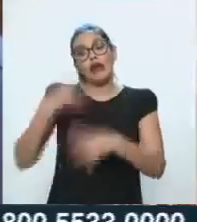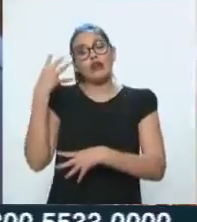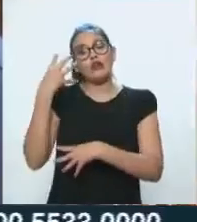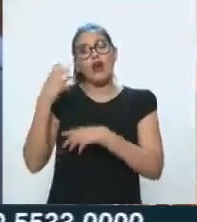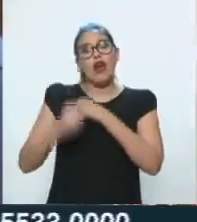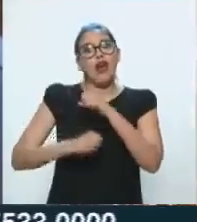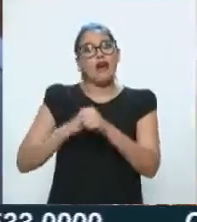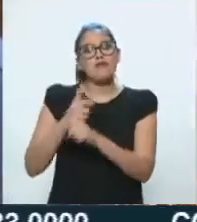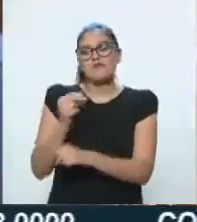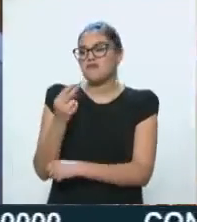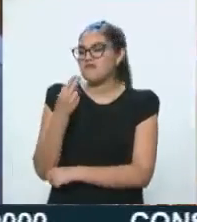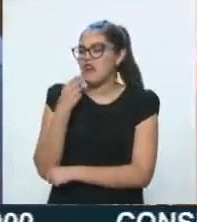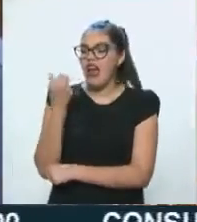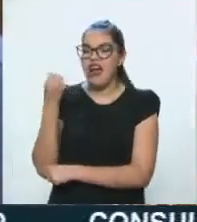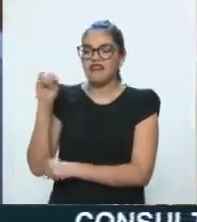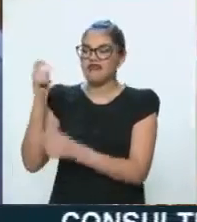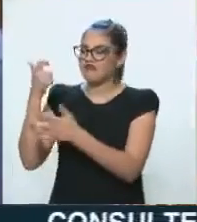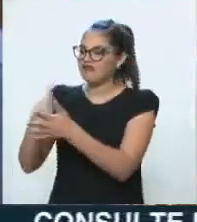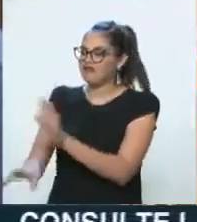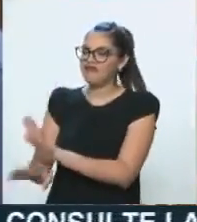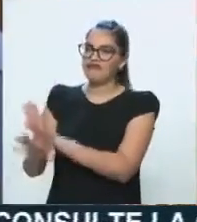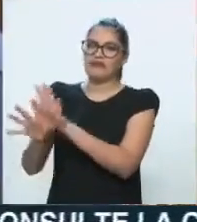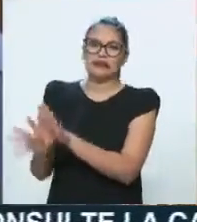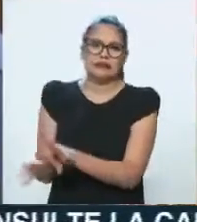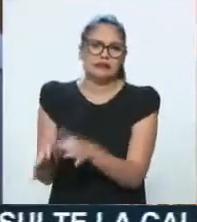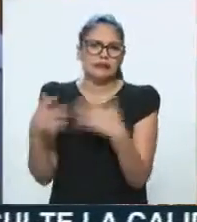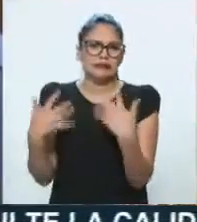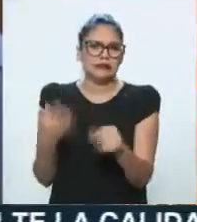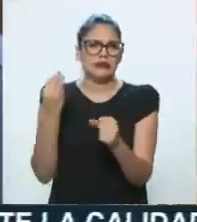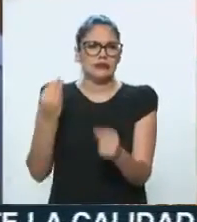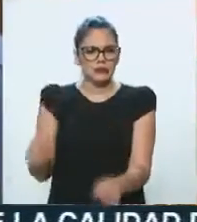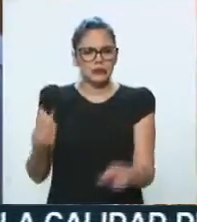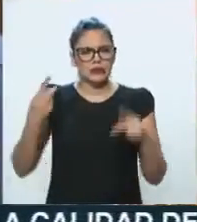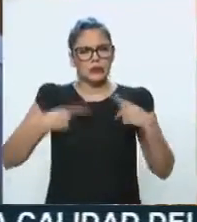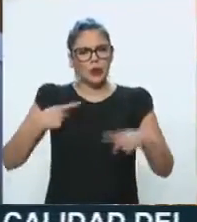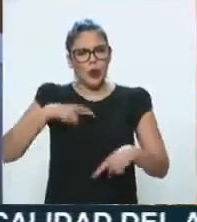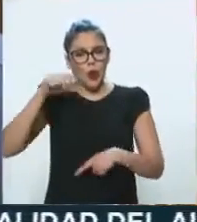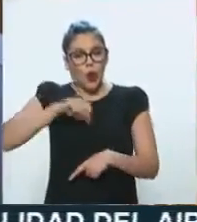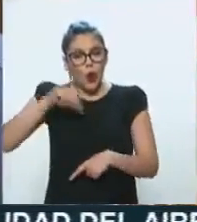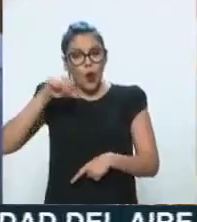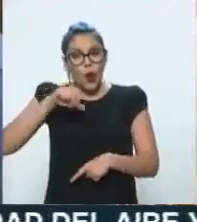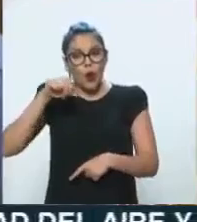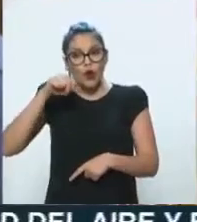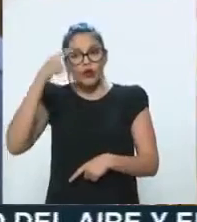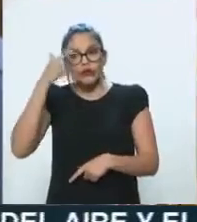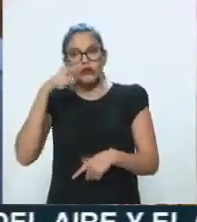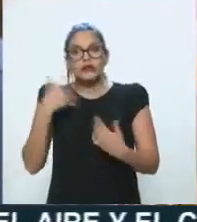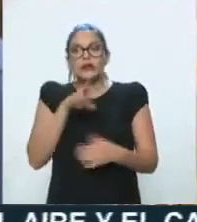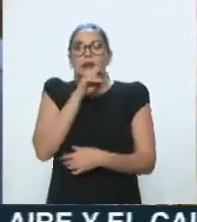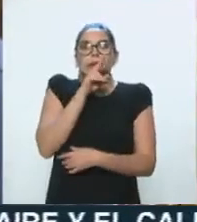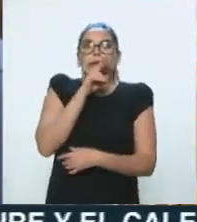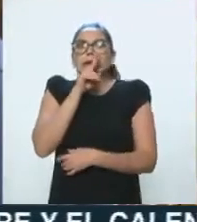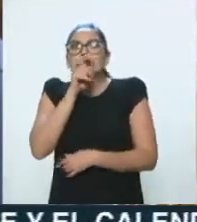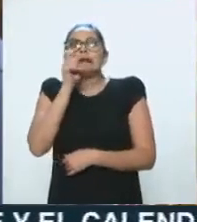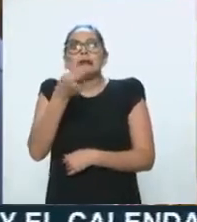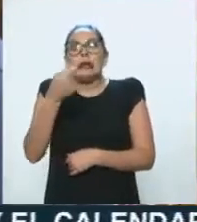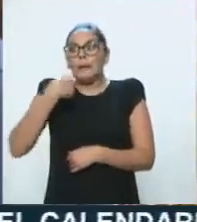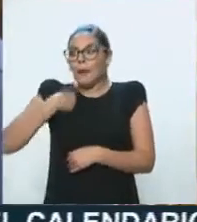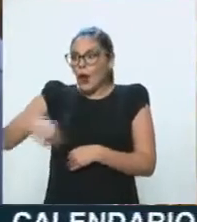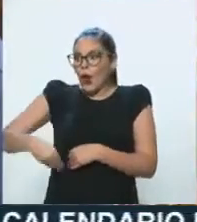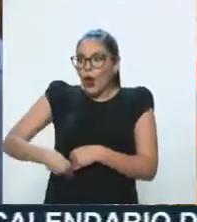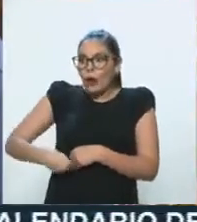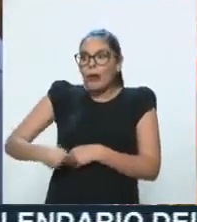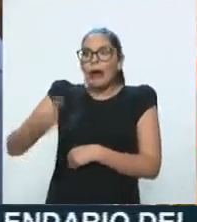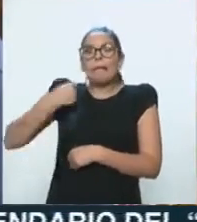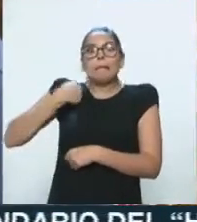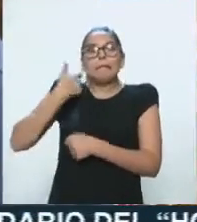se compró así hay mucha gente que esta noche no va a poder dormir mi querido juan es lo que decíamos hace